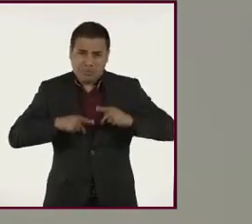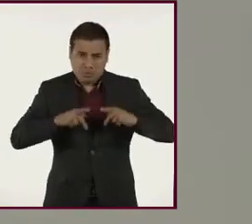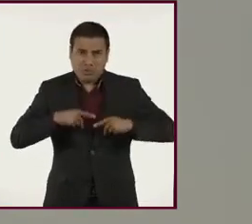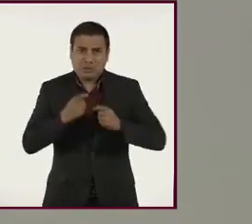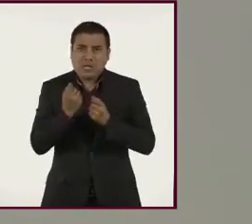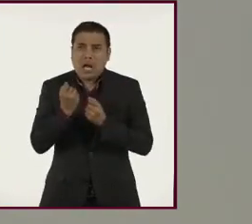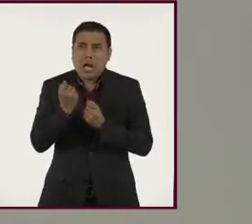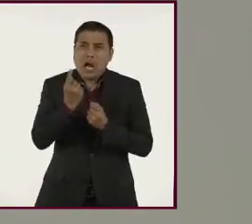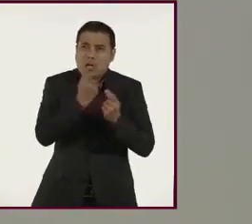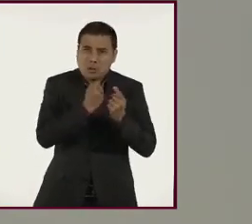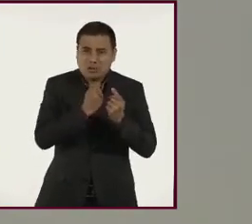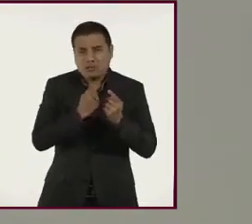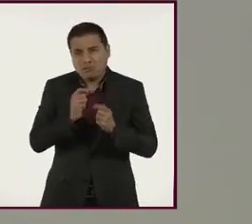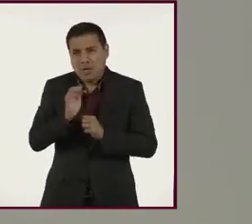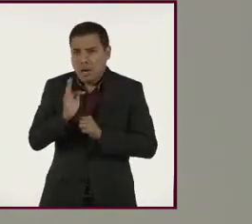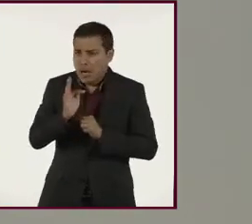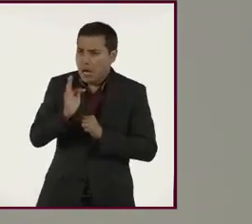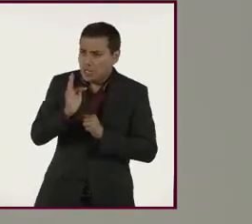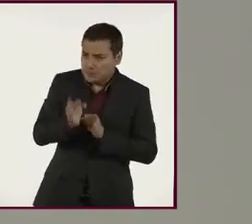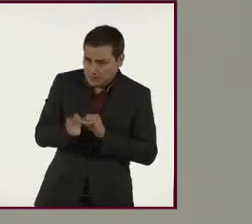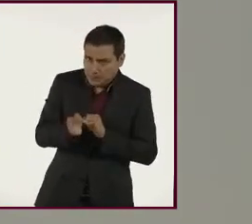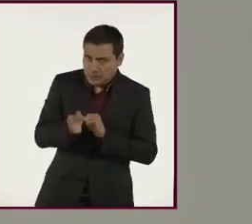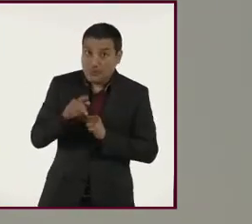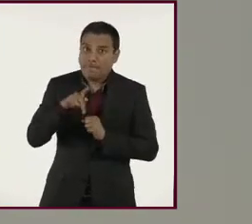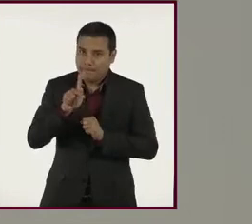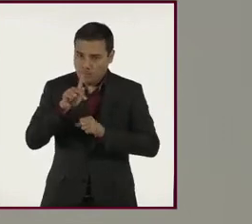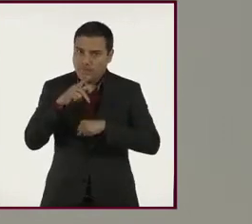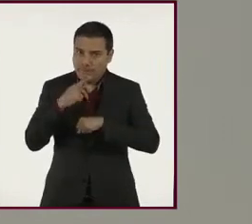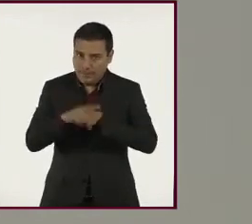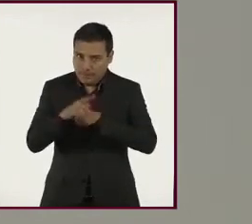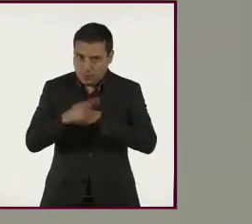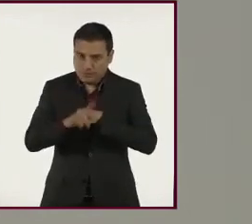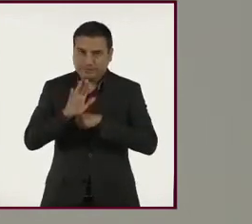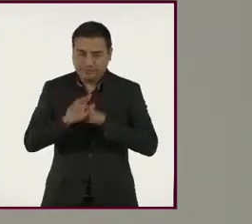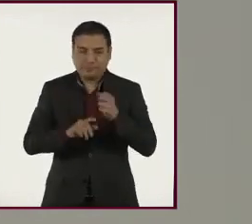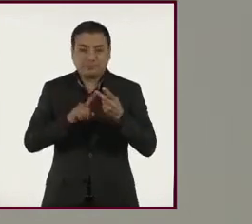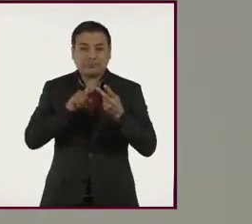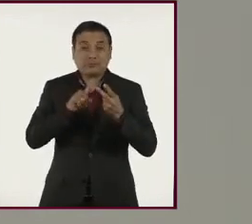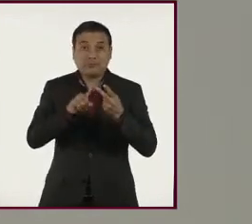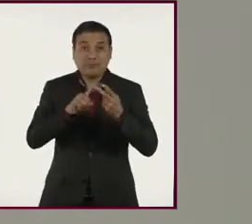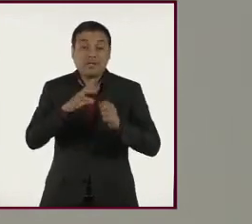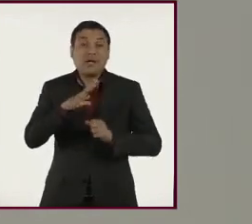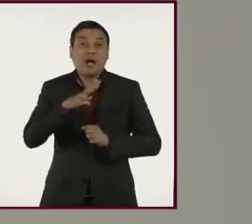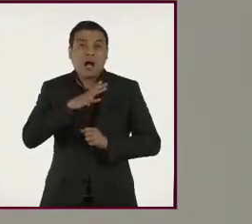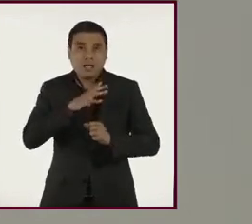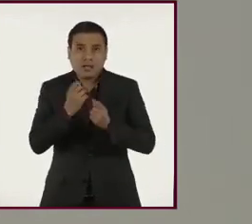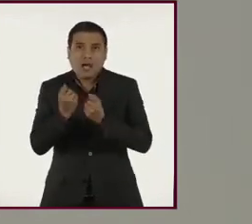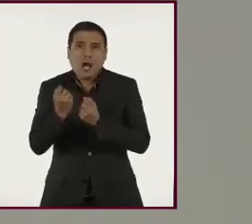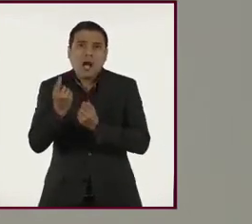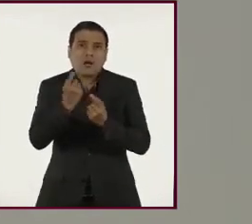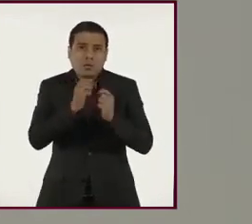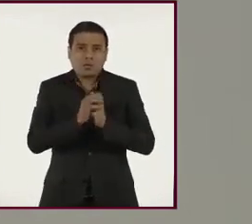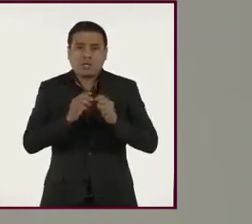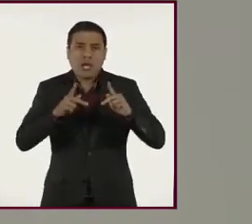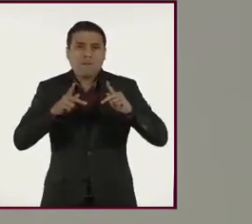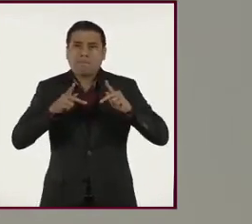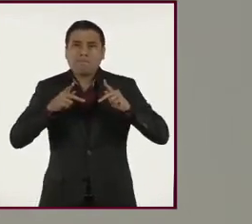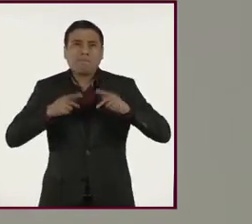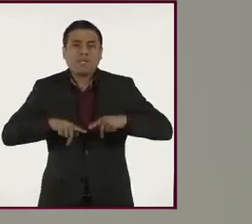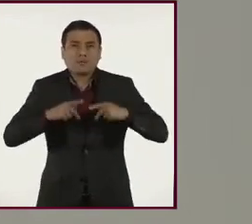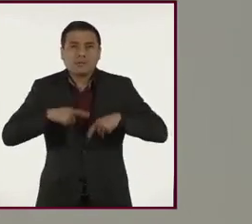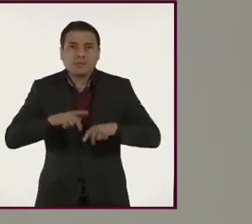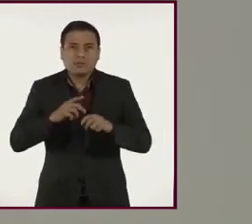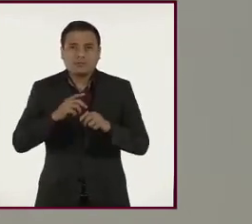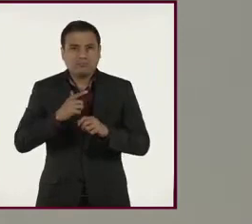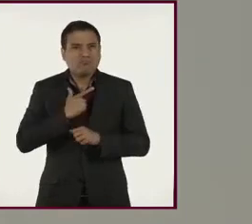ya consisten en una conducta de riesgo, y aquellas que llegan a ser un poco más llamativas y que en ese sentido llegan